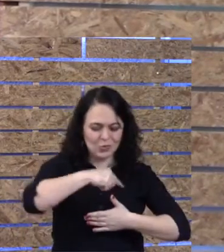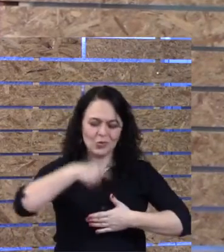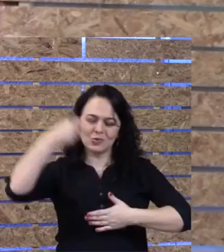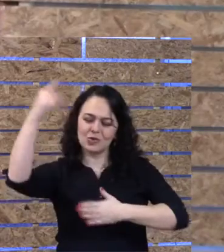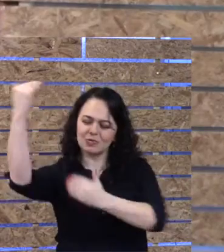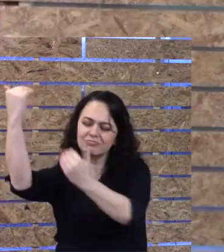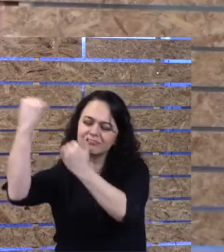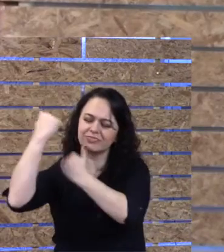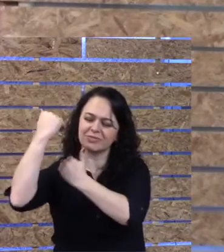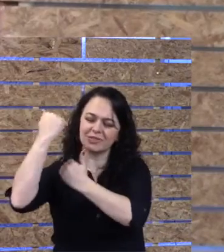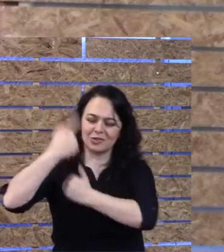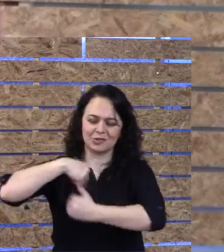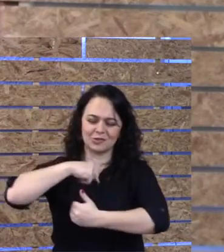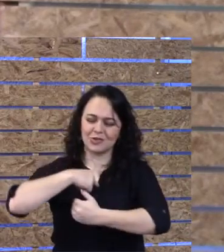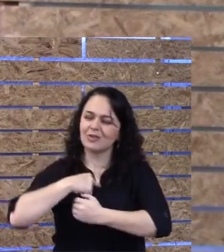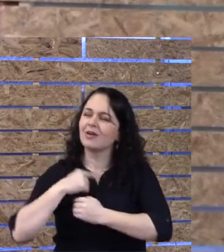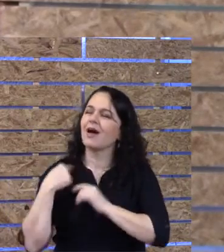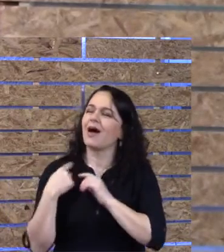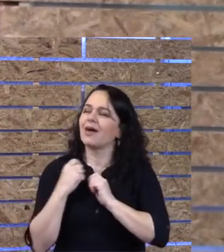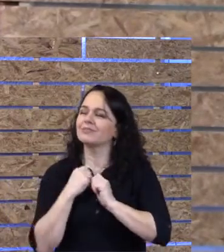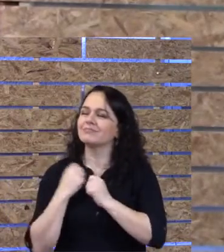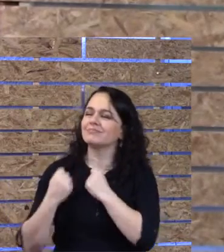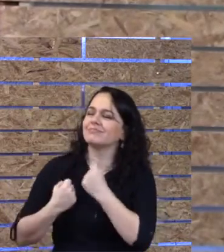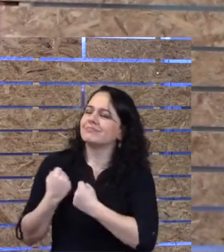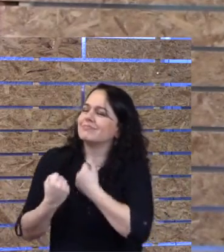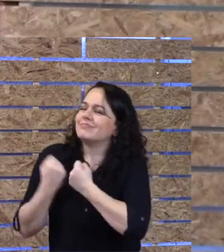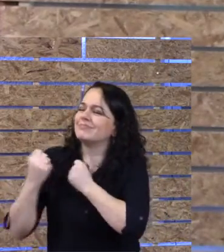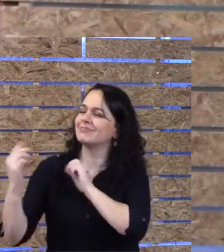Haznos ser esa clase de ovejas